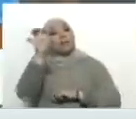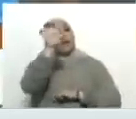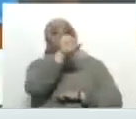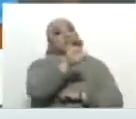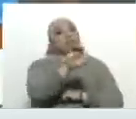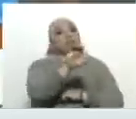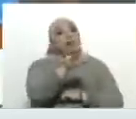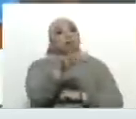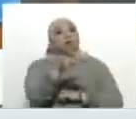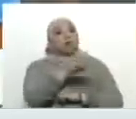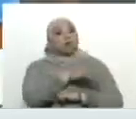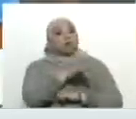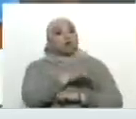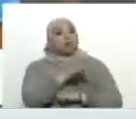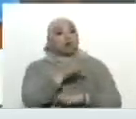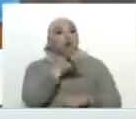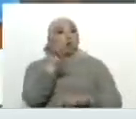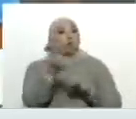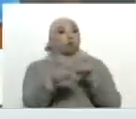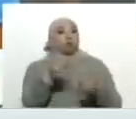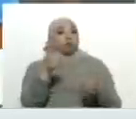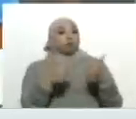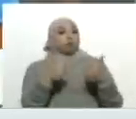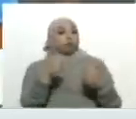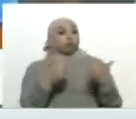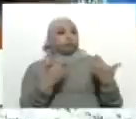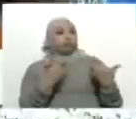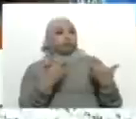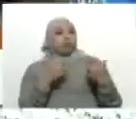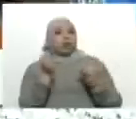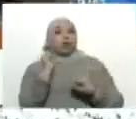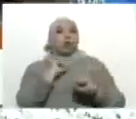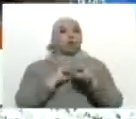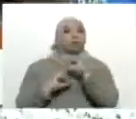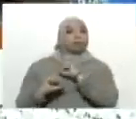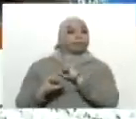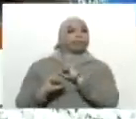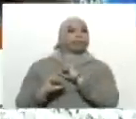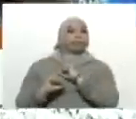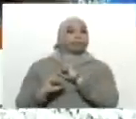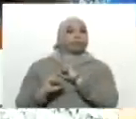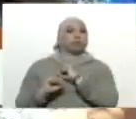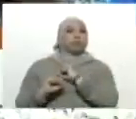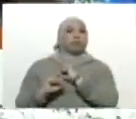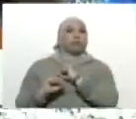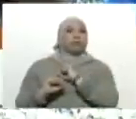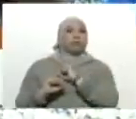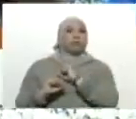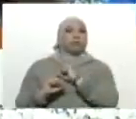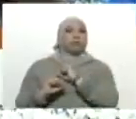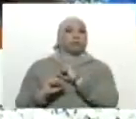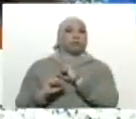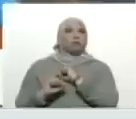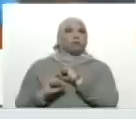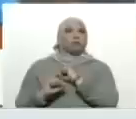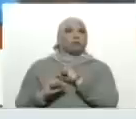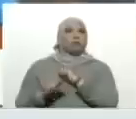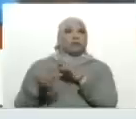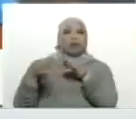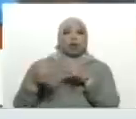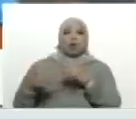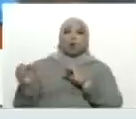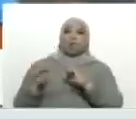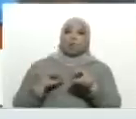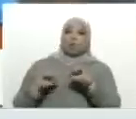con sus propios postulados como una forma de proteccionismo Por qué si hubiese verdadera